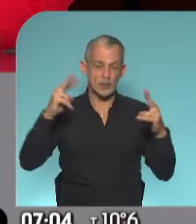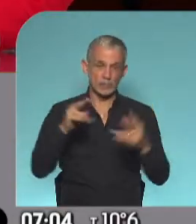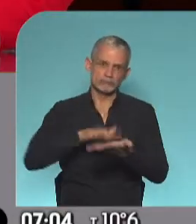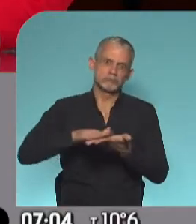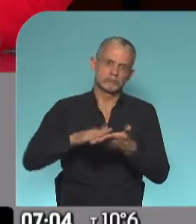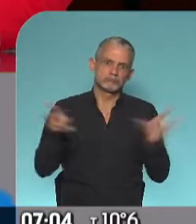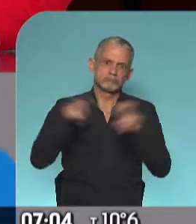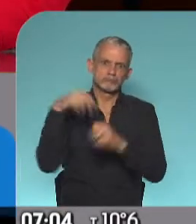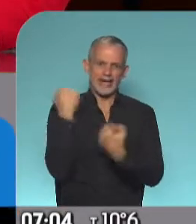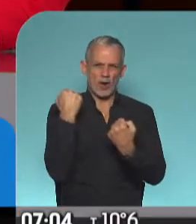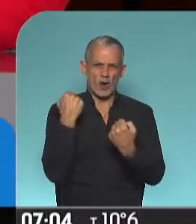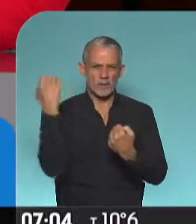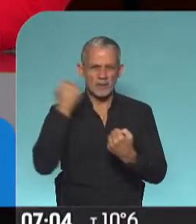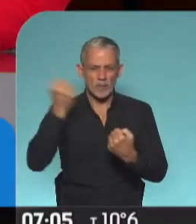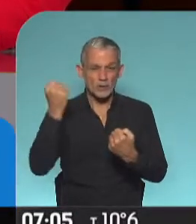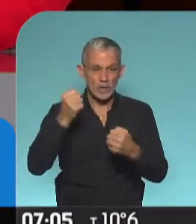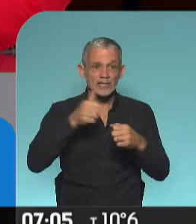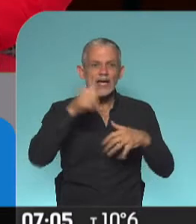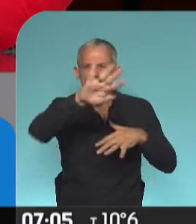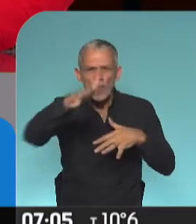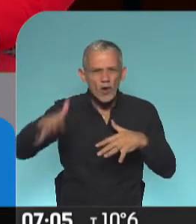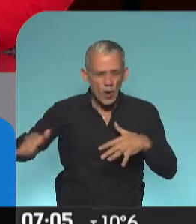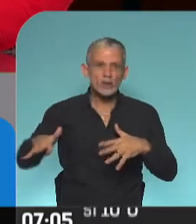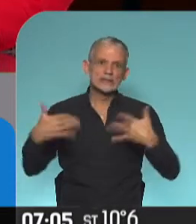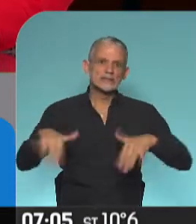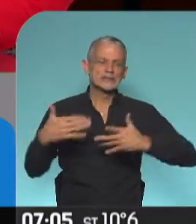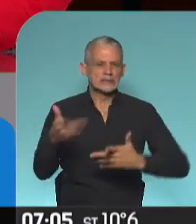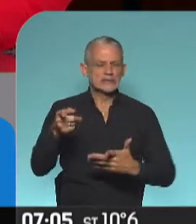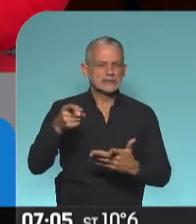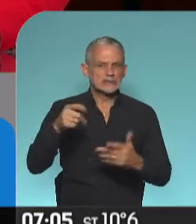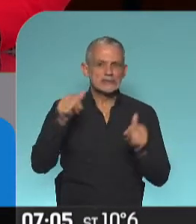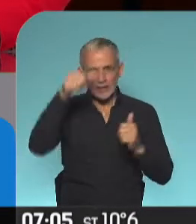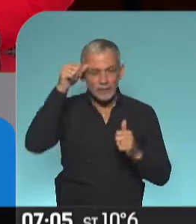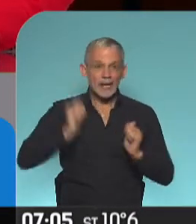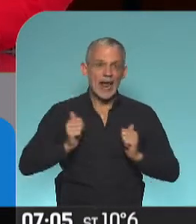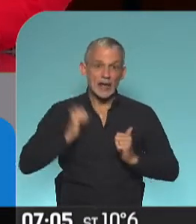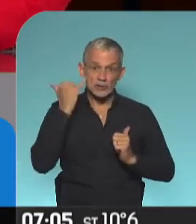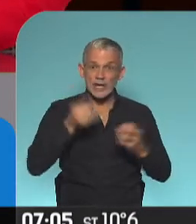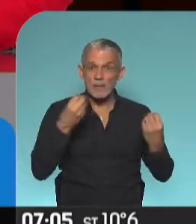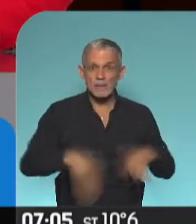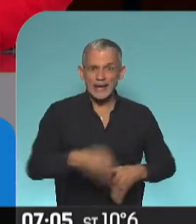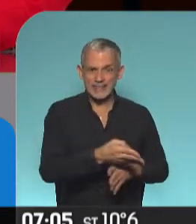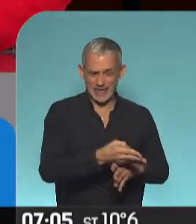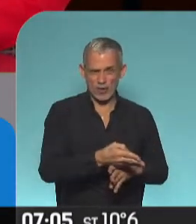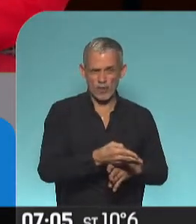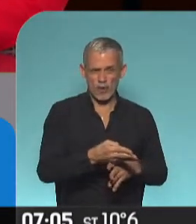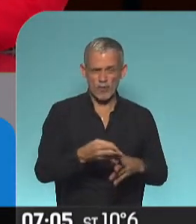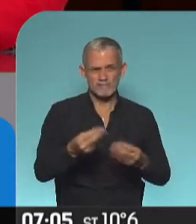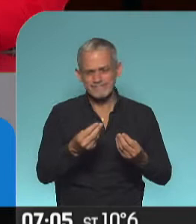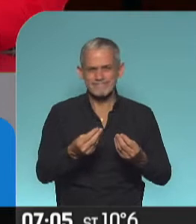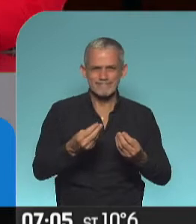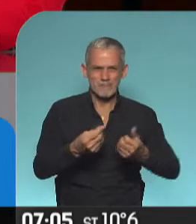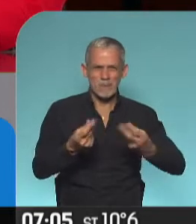base económica más importante. En la costa están esperando la temporada de verano. Ya perdieron, dicen muchos, esto